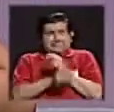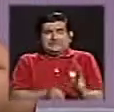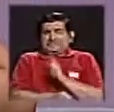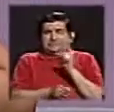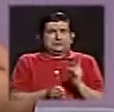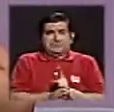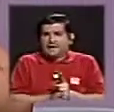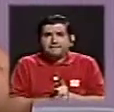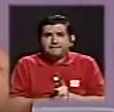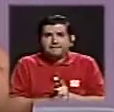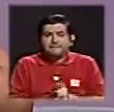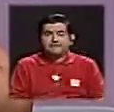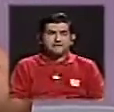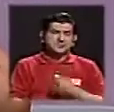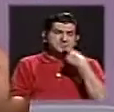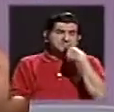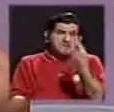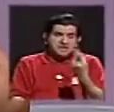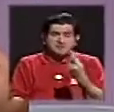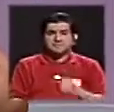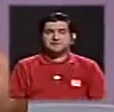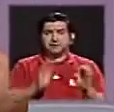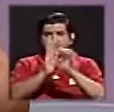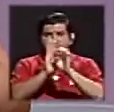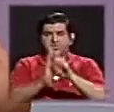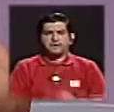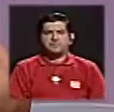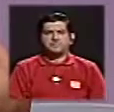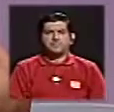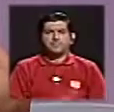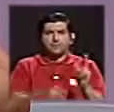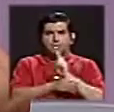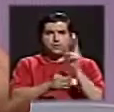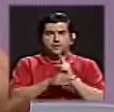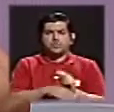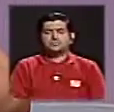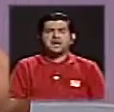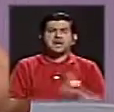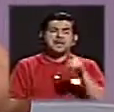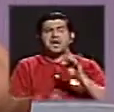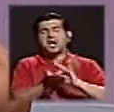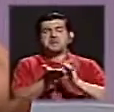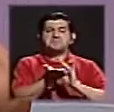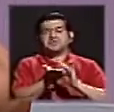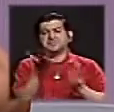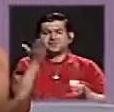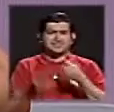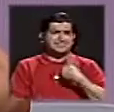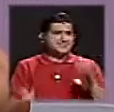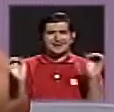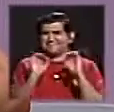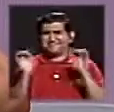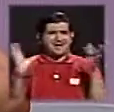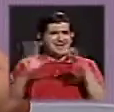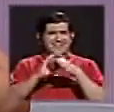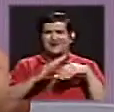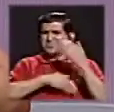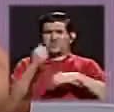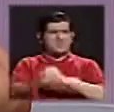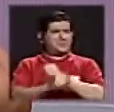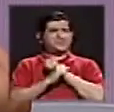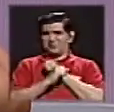entonces se habla desde utilizar ciertas medicinas que no tienen nada que ver con procedimientos